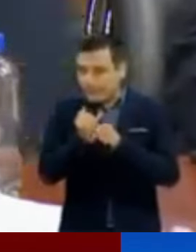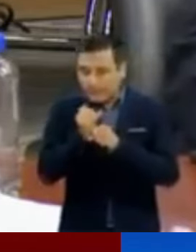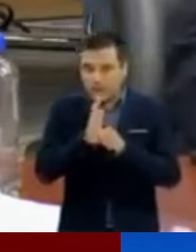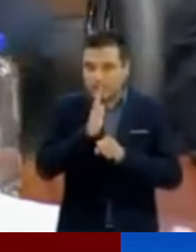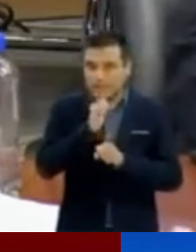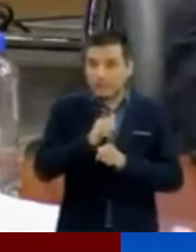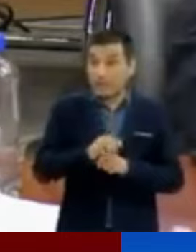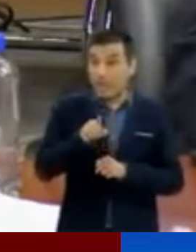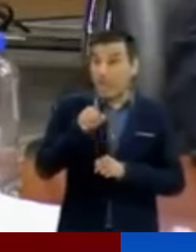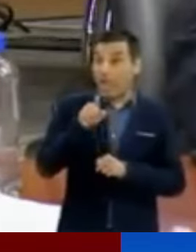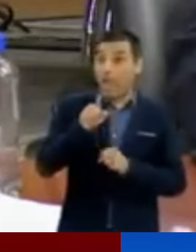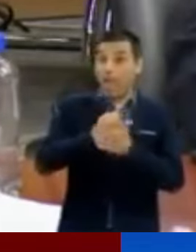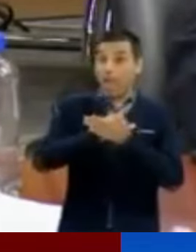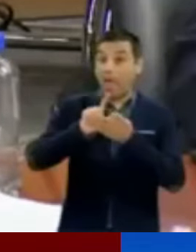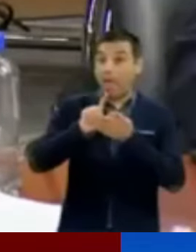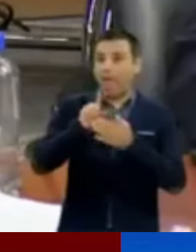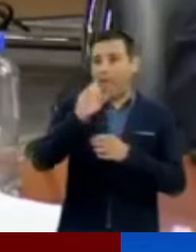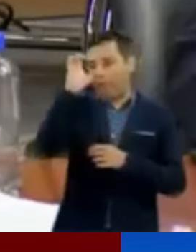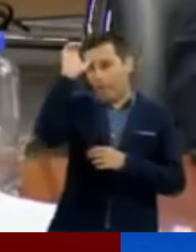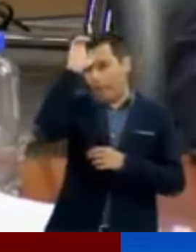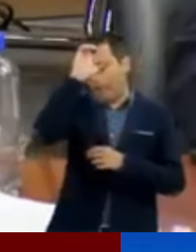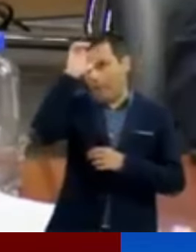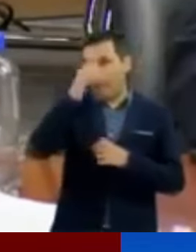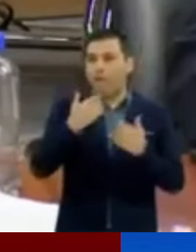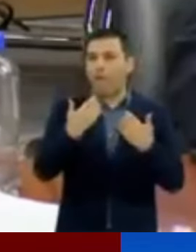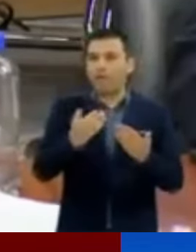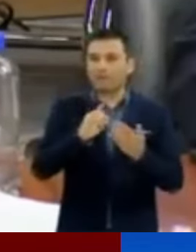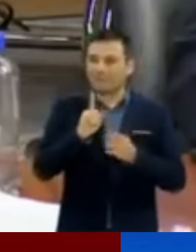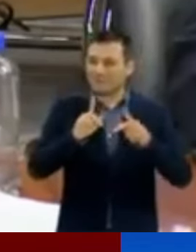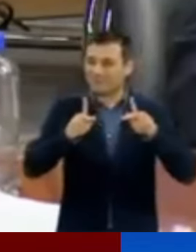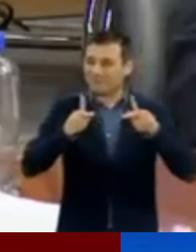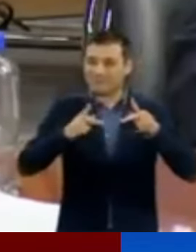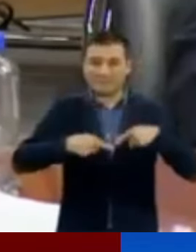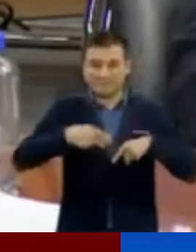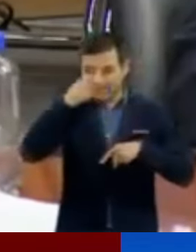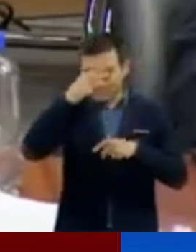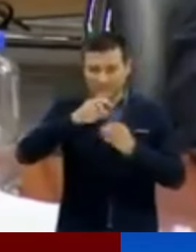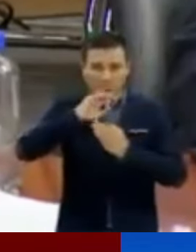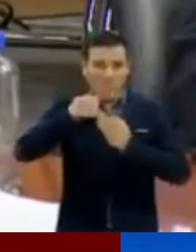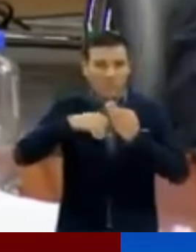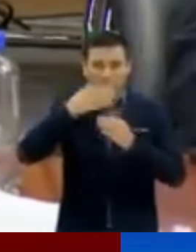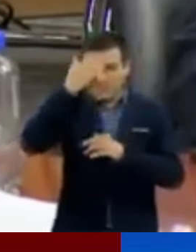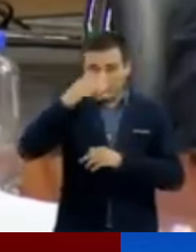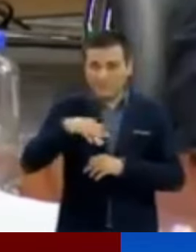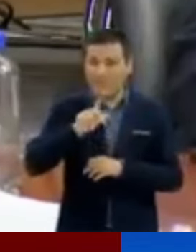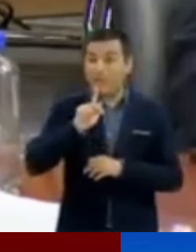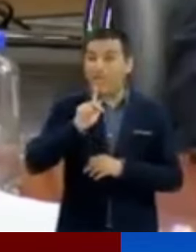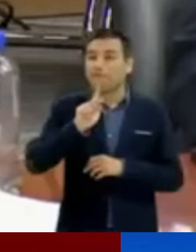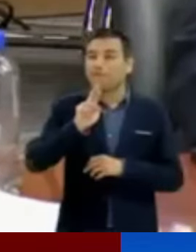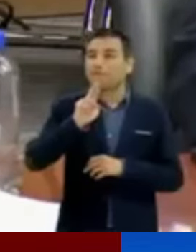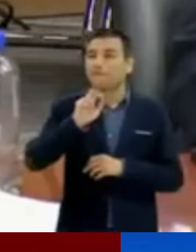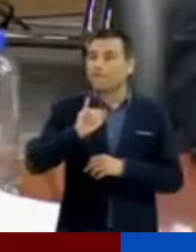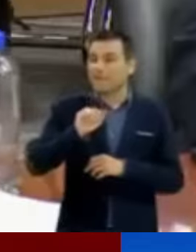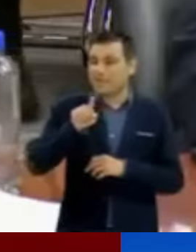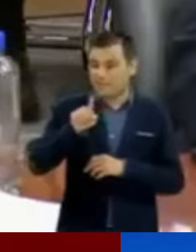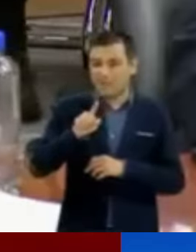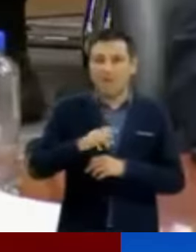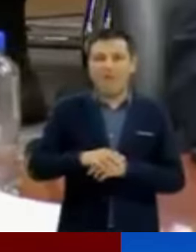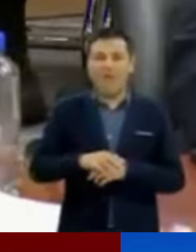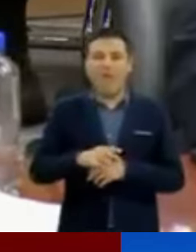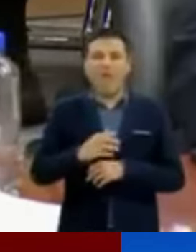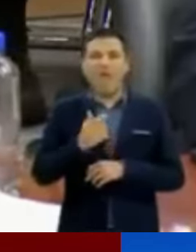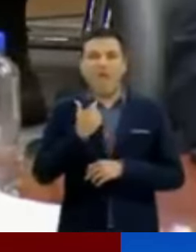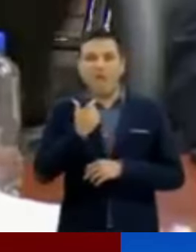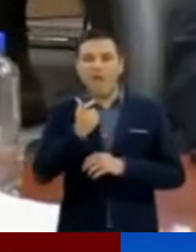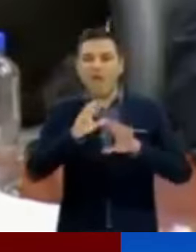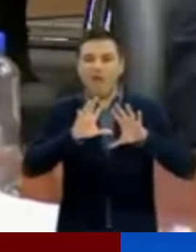su conciencia. No borra que el país entero escuchó cómo el PRI concibe al poder, a billetazos,